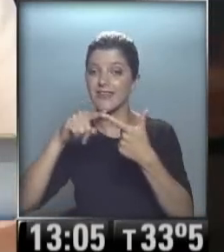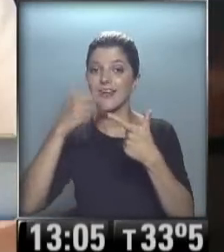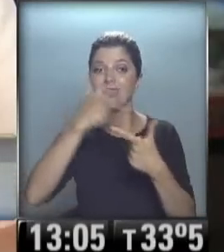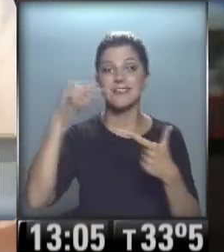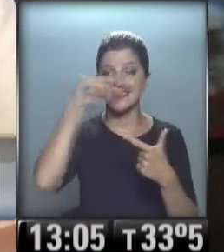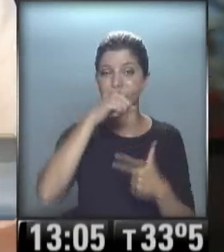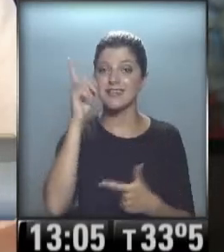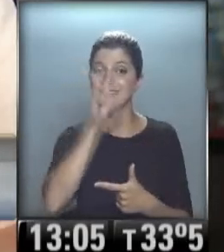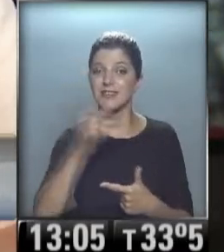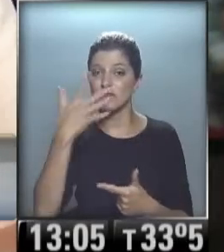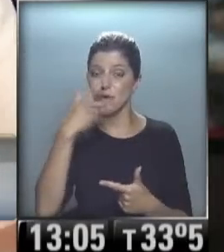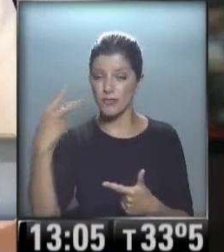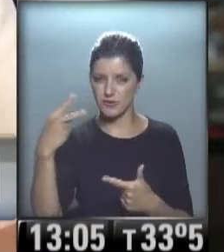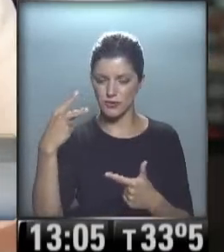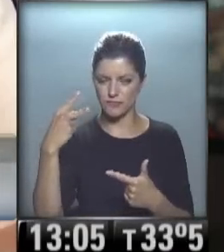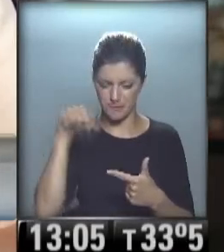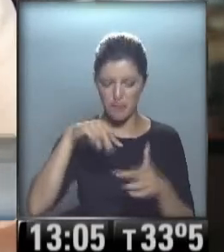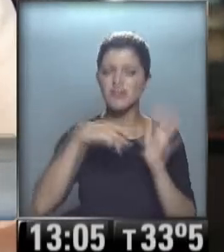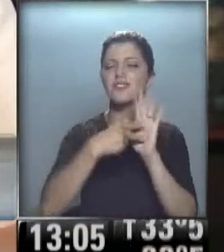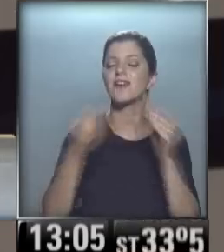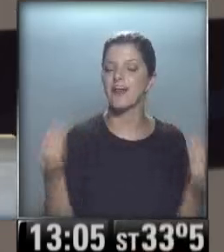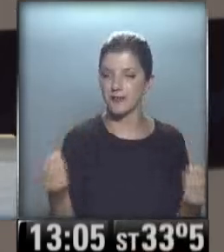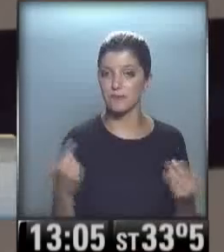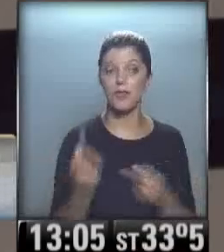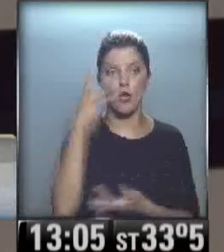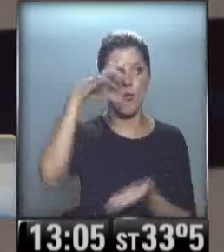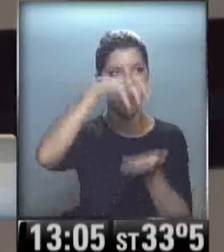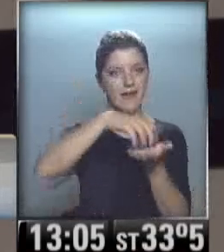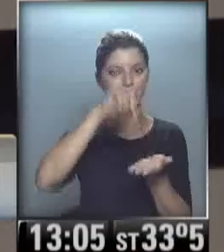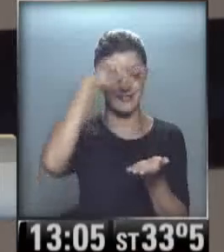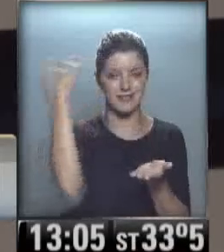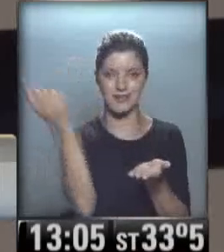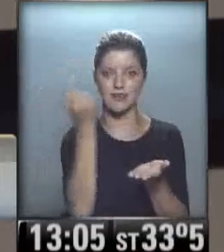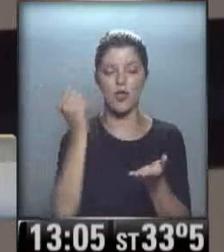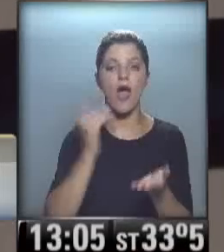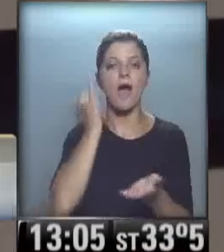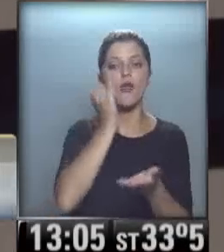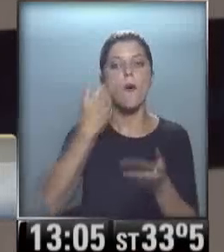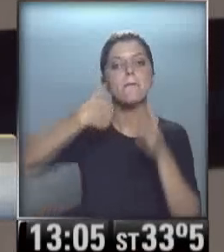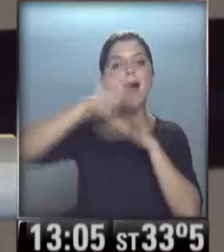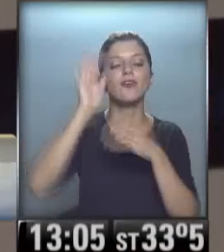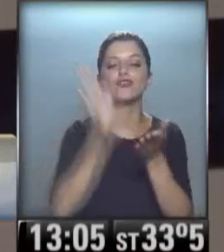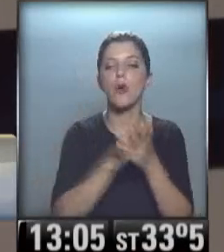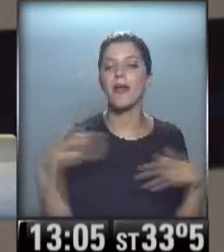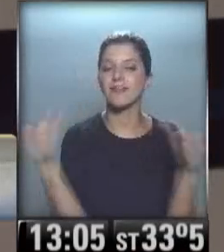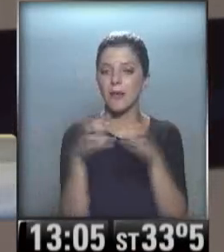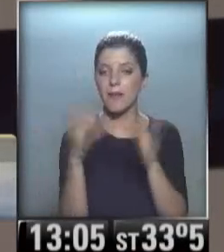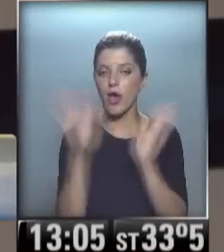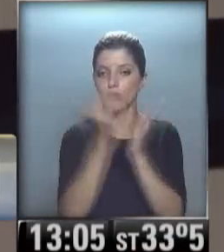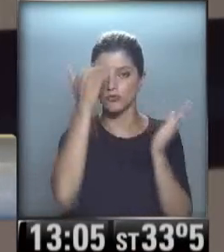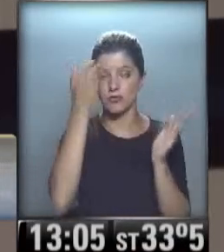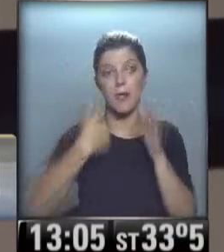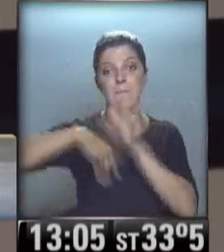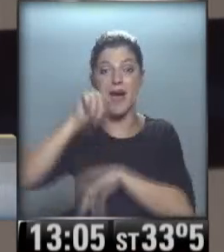152 Qué quiere decir esto que una agencia internacional mencionó mucho más el tema de la asamblea Constituyente que el Diario del